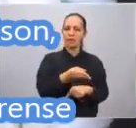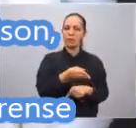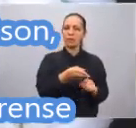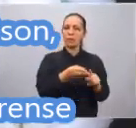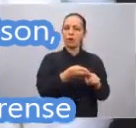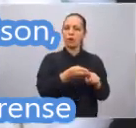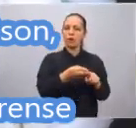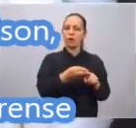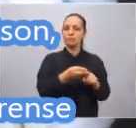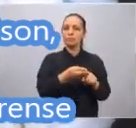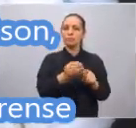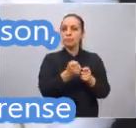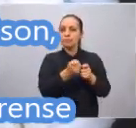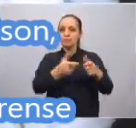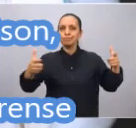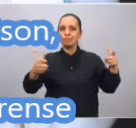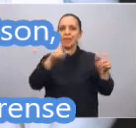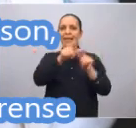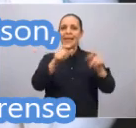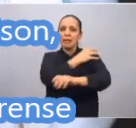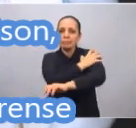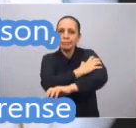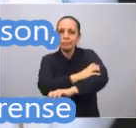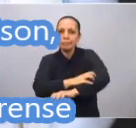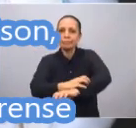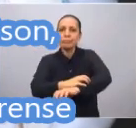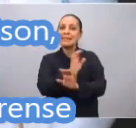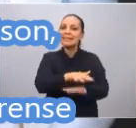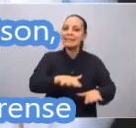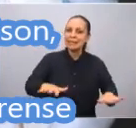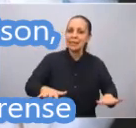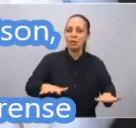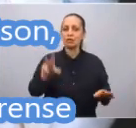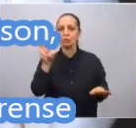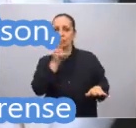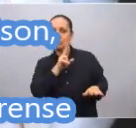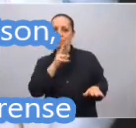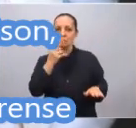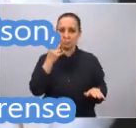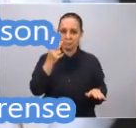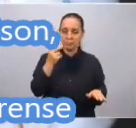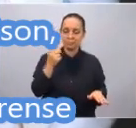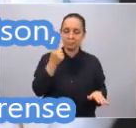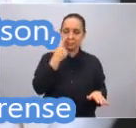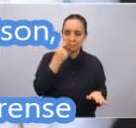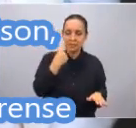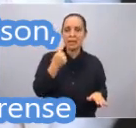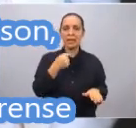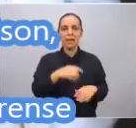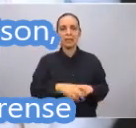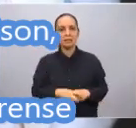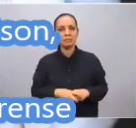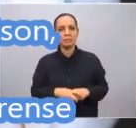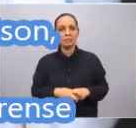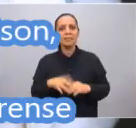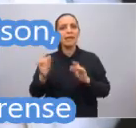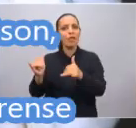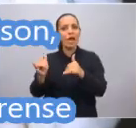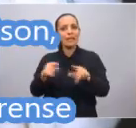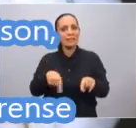la indigencia para los chicos, las chicas, los niños, las niñas y